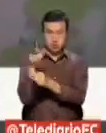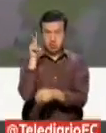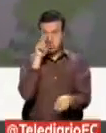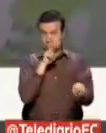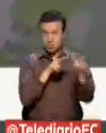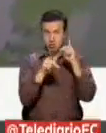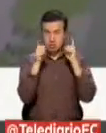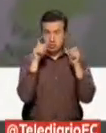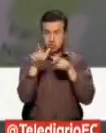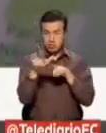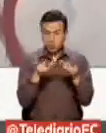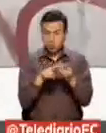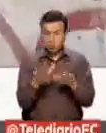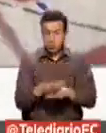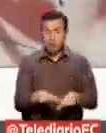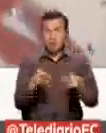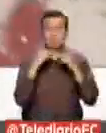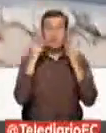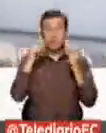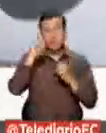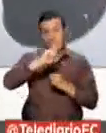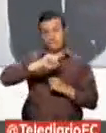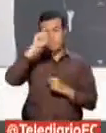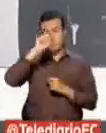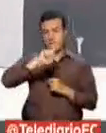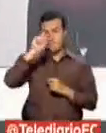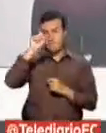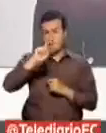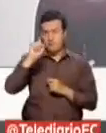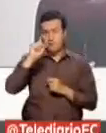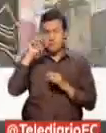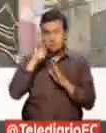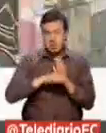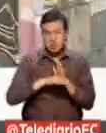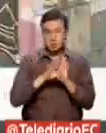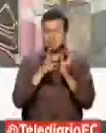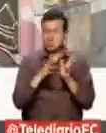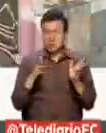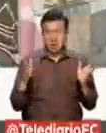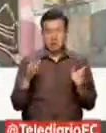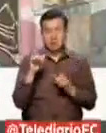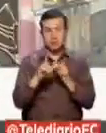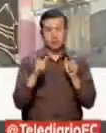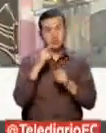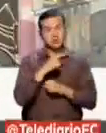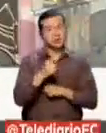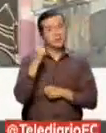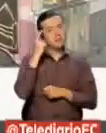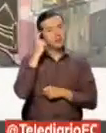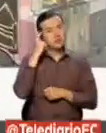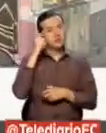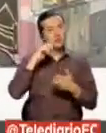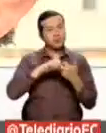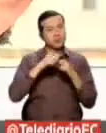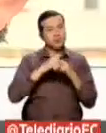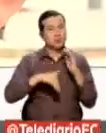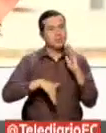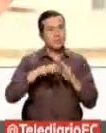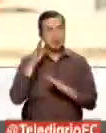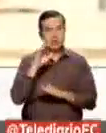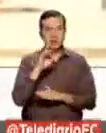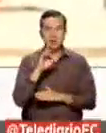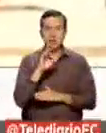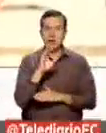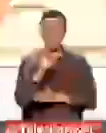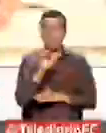y control del espacio público, los grafitis en bienes patrimoniales no han disminuido. Para los involucrados, el problema va más allá. Fabián